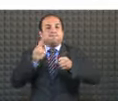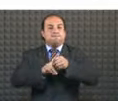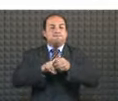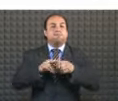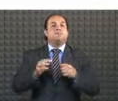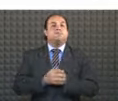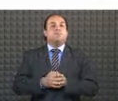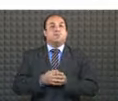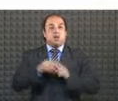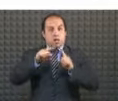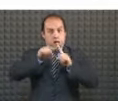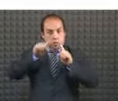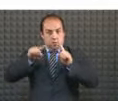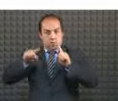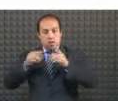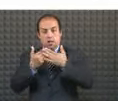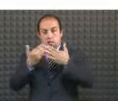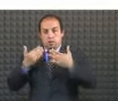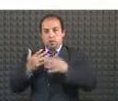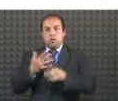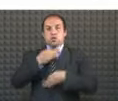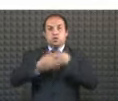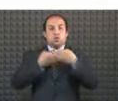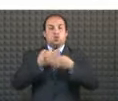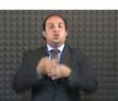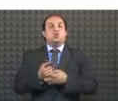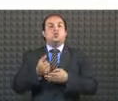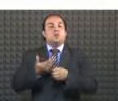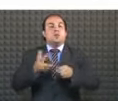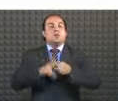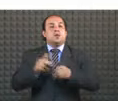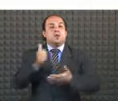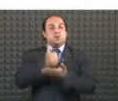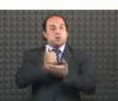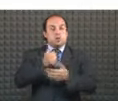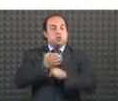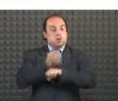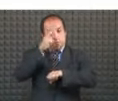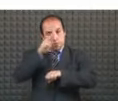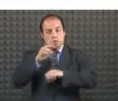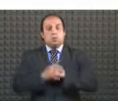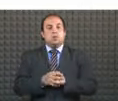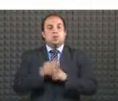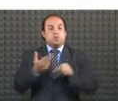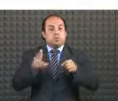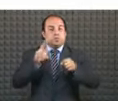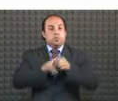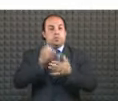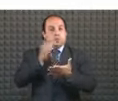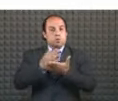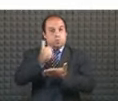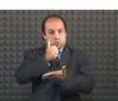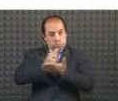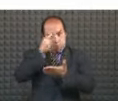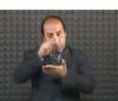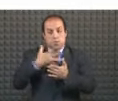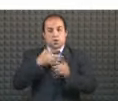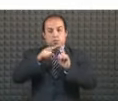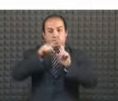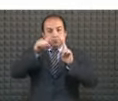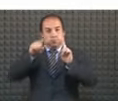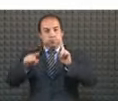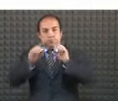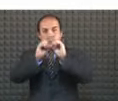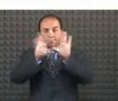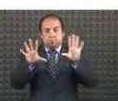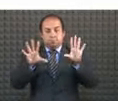La gráfica anterior es todos los hospitales del Valle de México. En el caso de hospitales exclusivamente de la Ciudad de México, vemos una reducción aún más clara de